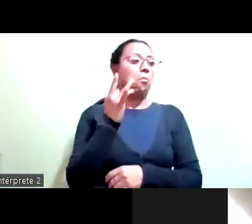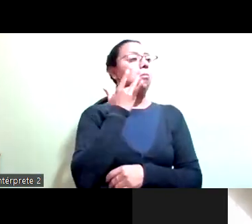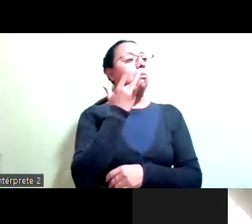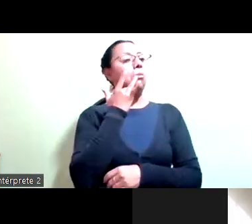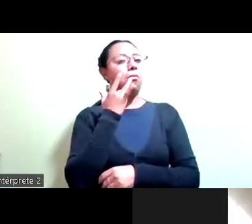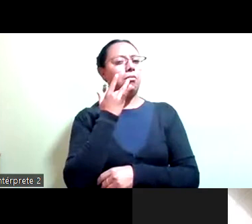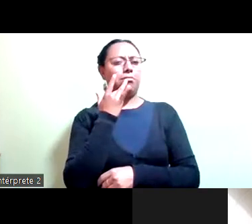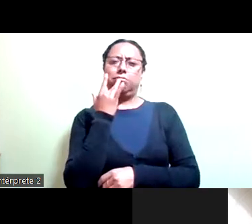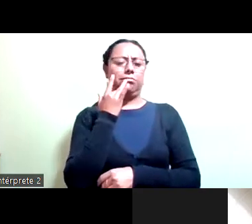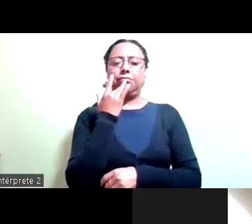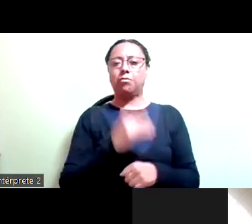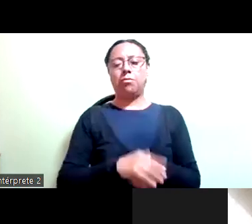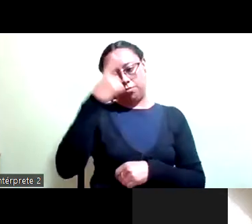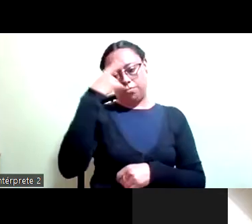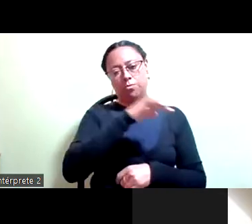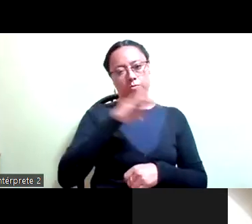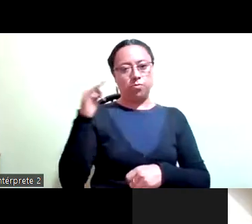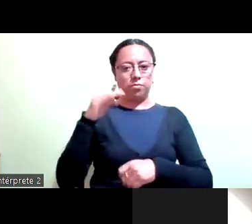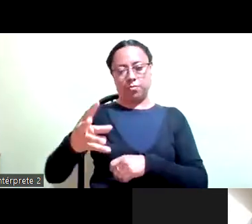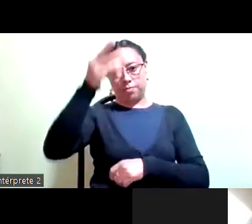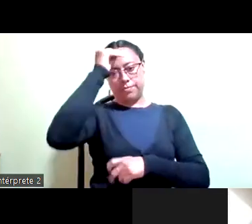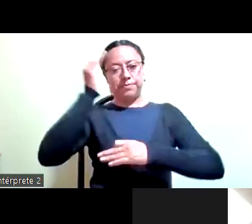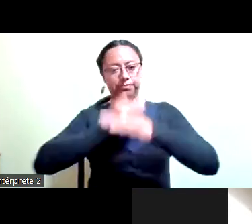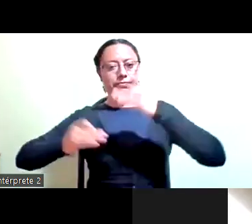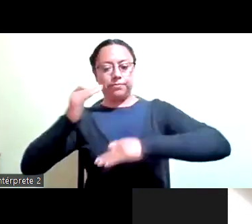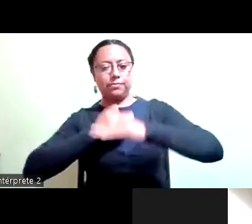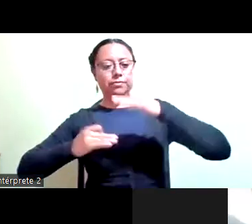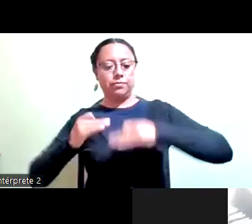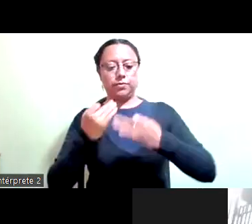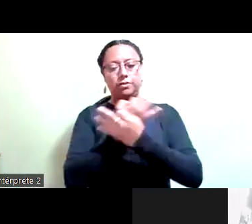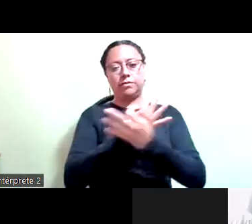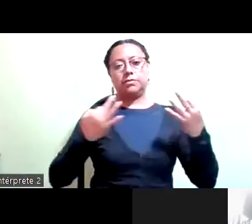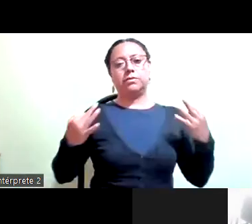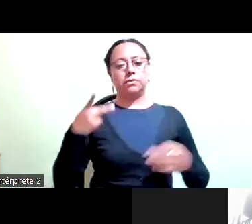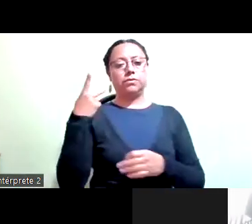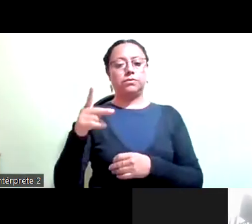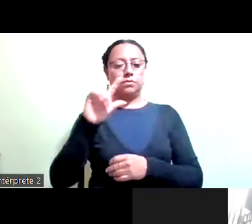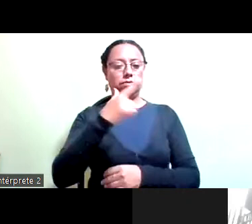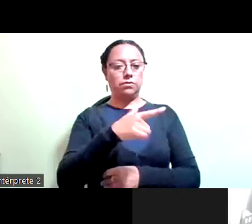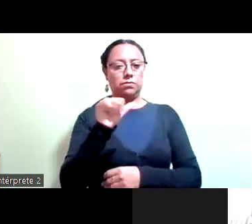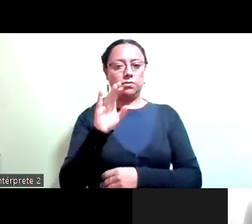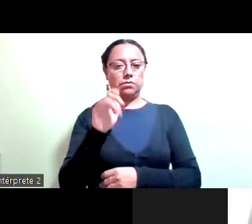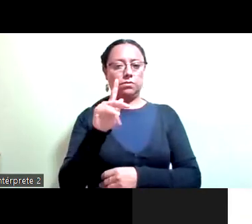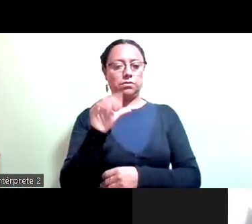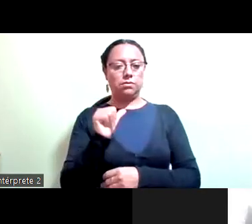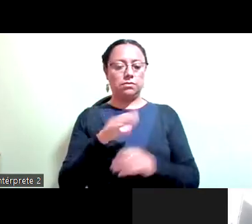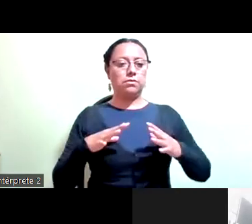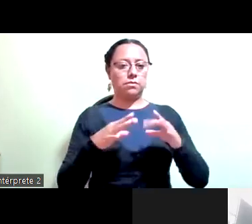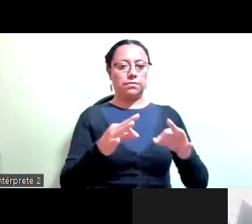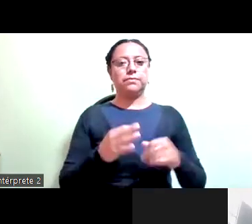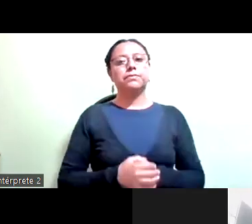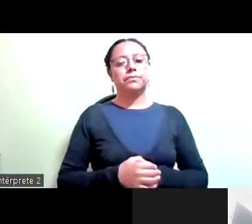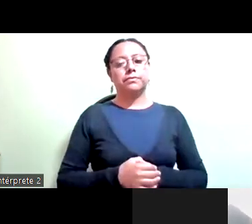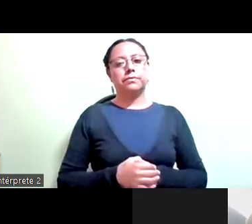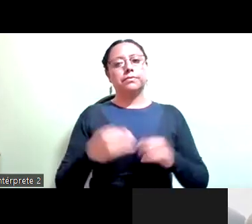aprenderse todas las publicaciones de la Gaceta Oficial. Tan solo tiene usted que revisar el orden